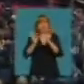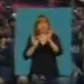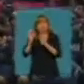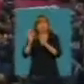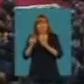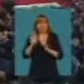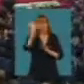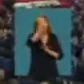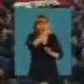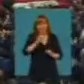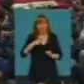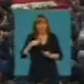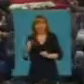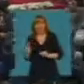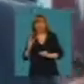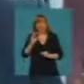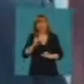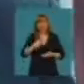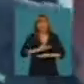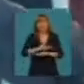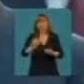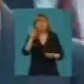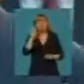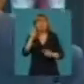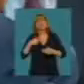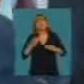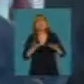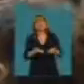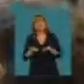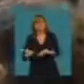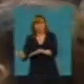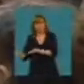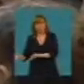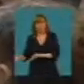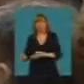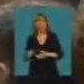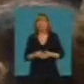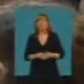Federal, Inversión Pública y Servicios.